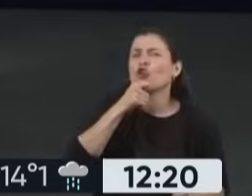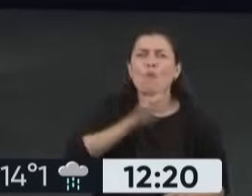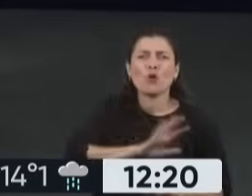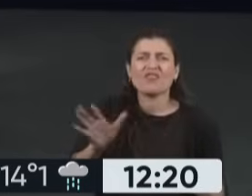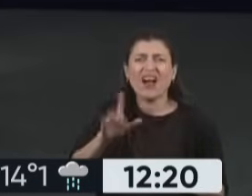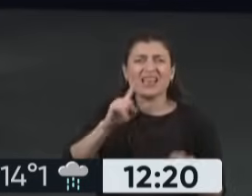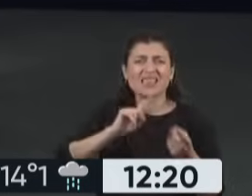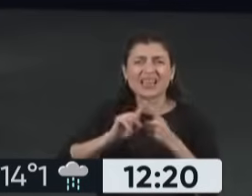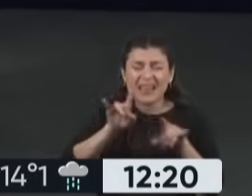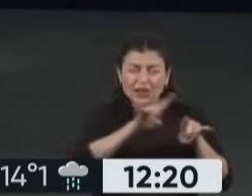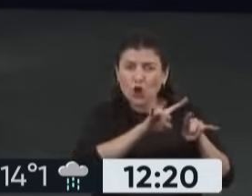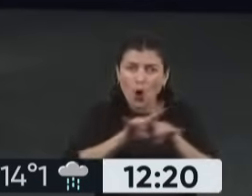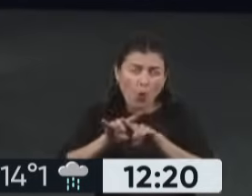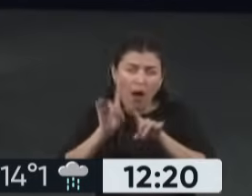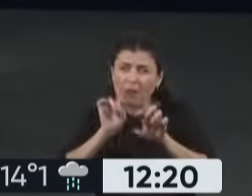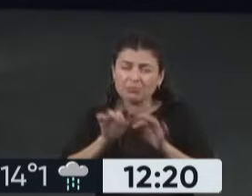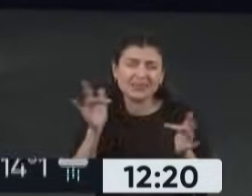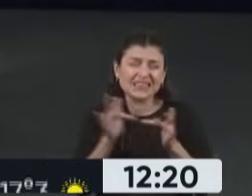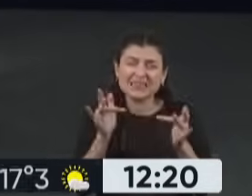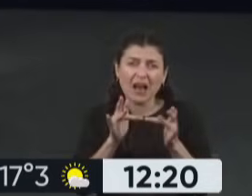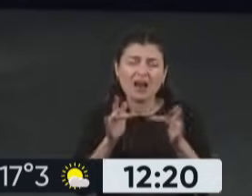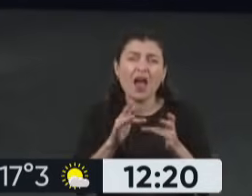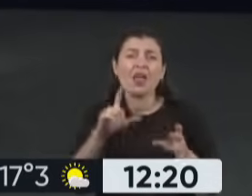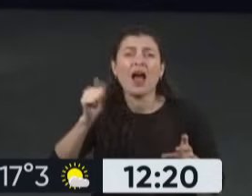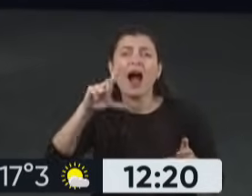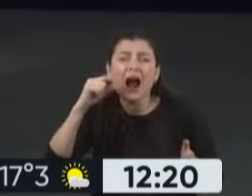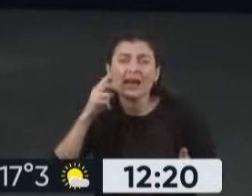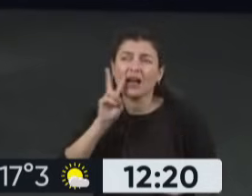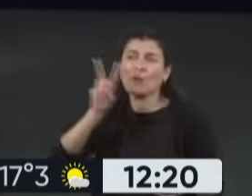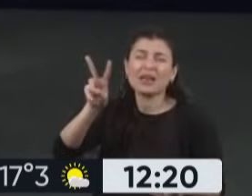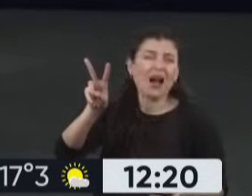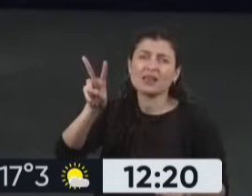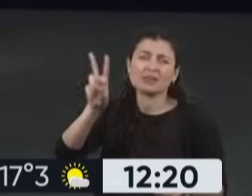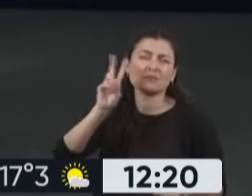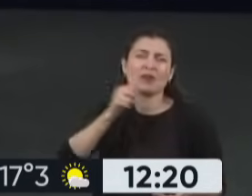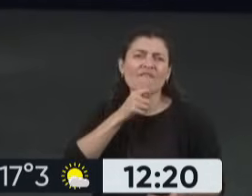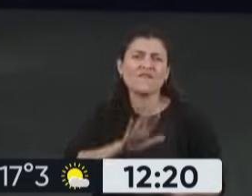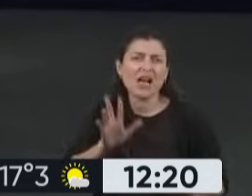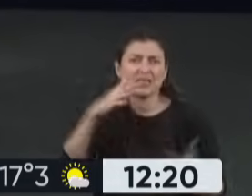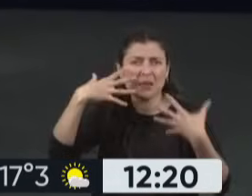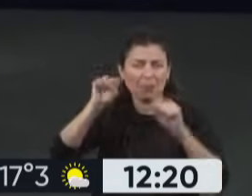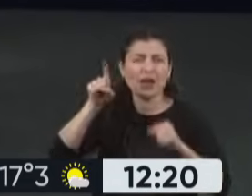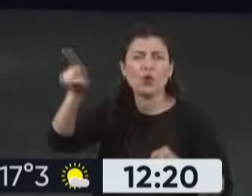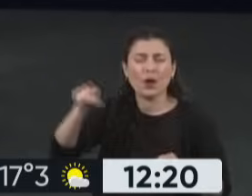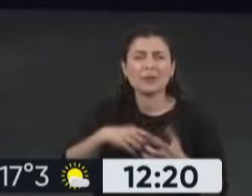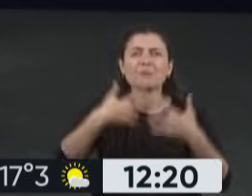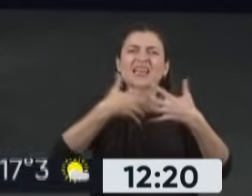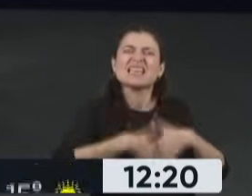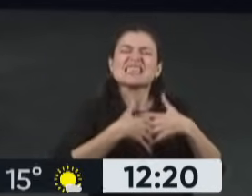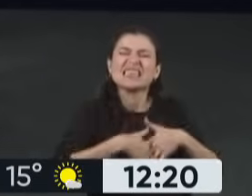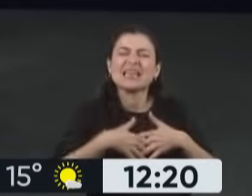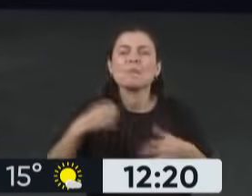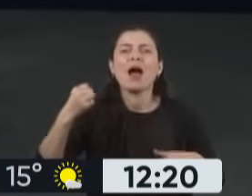basado simplemente en las facturas. La facturación y el gasto deducible. Con lo cual es muy simple, por eso se llama sistema de